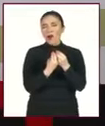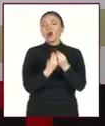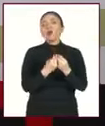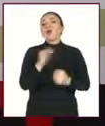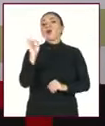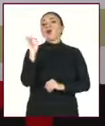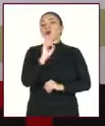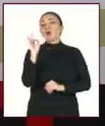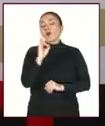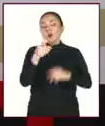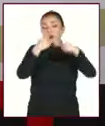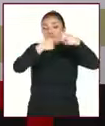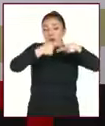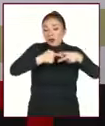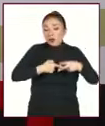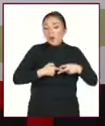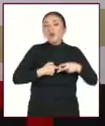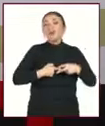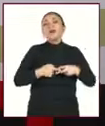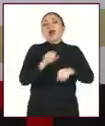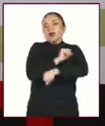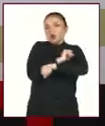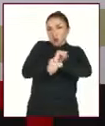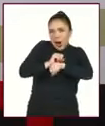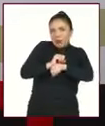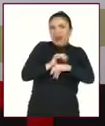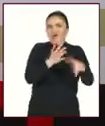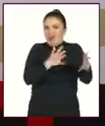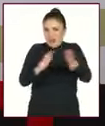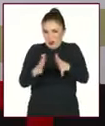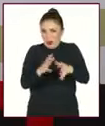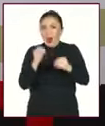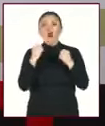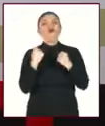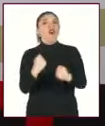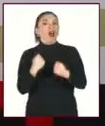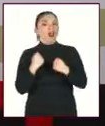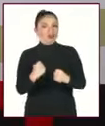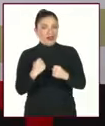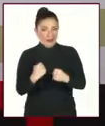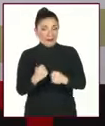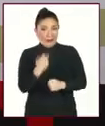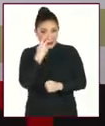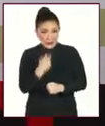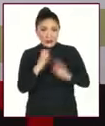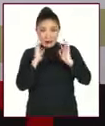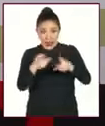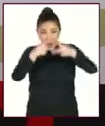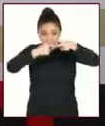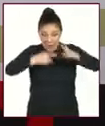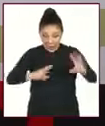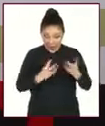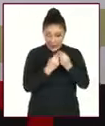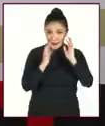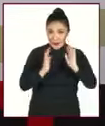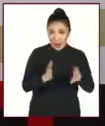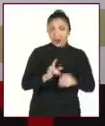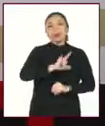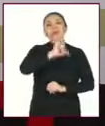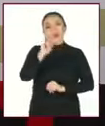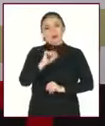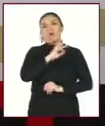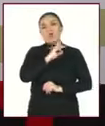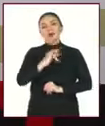una escala leve, moderada o severa. Ya partiendo de eso, pues entonces vamos a